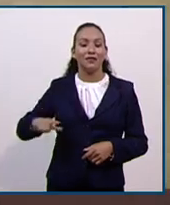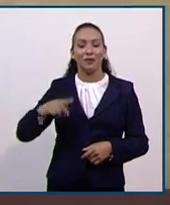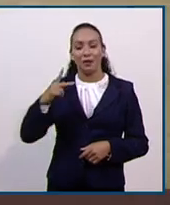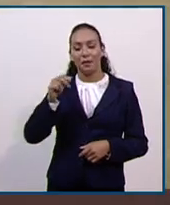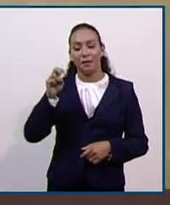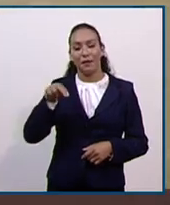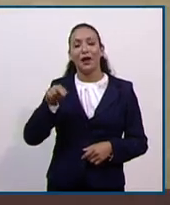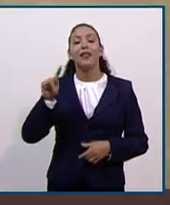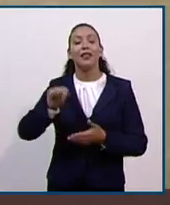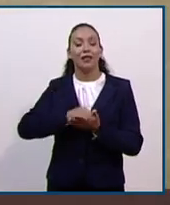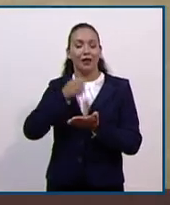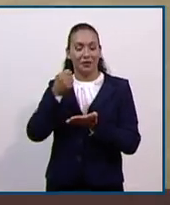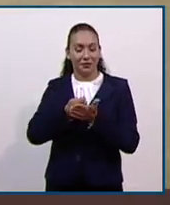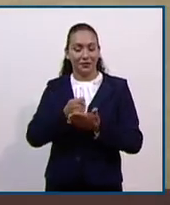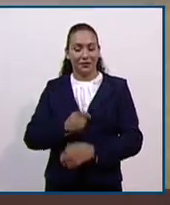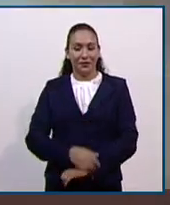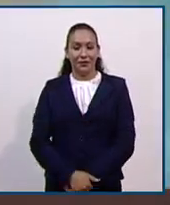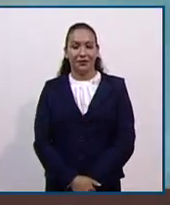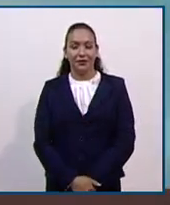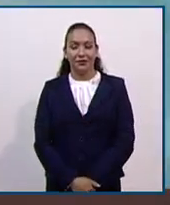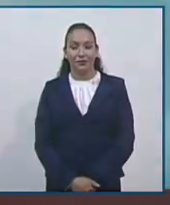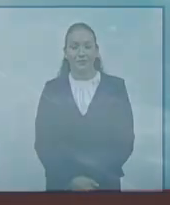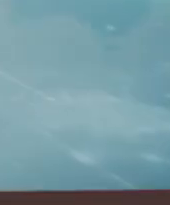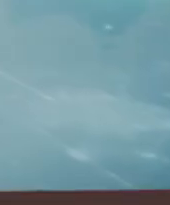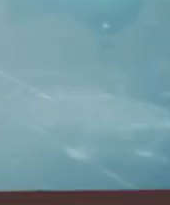de Tamaulipas.